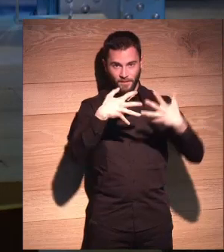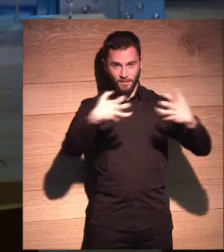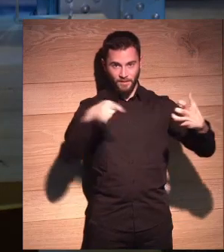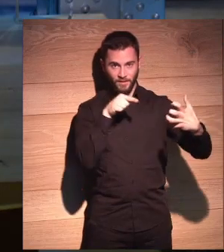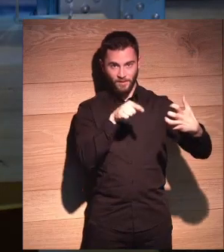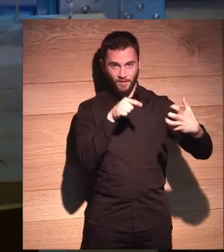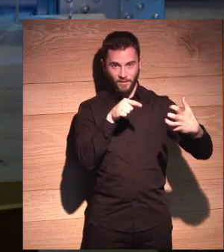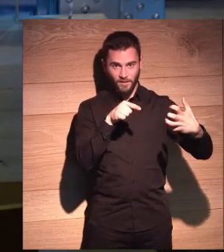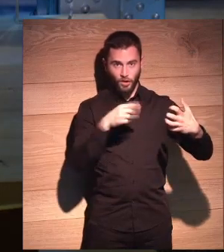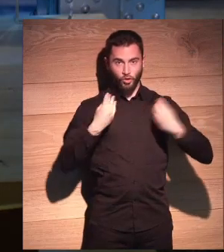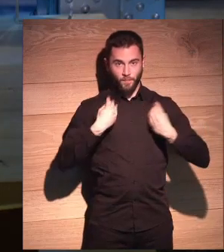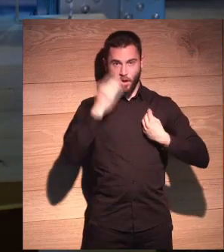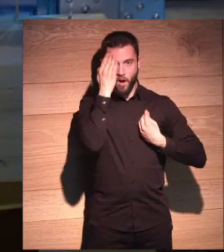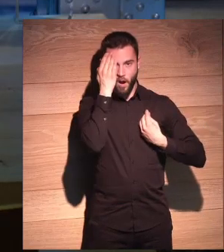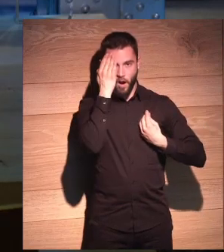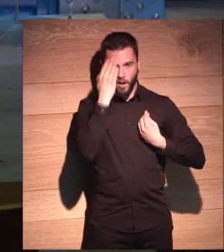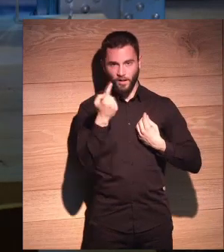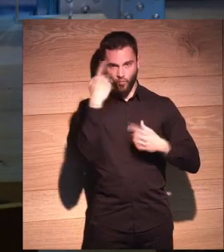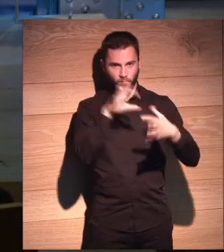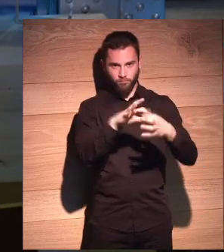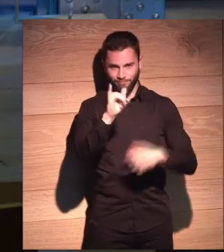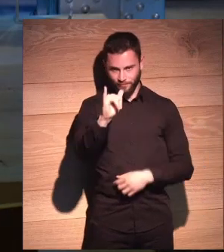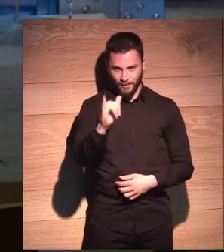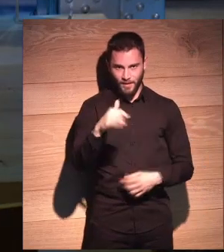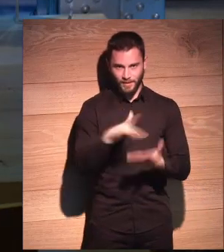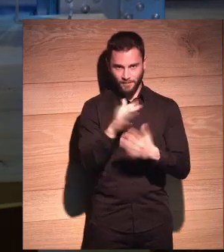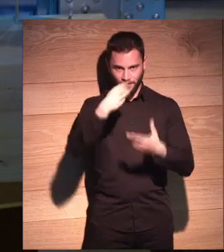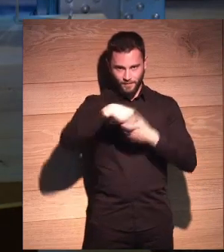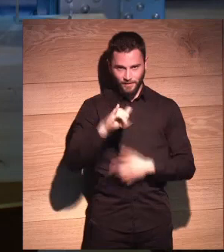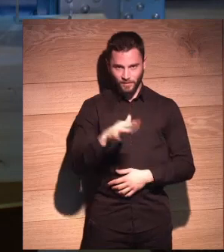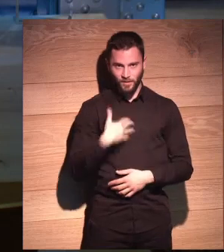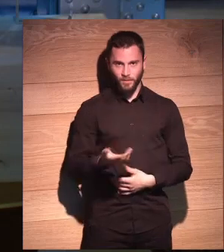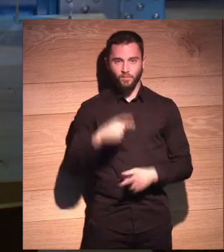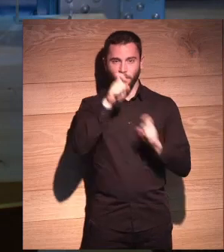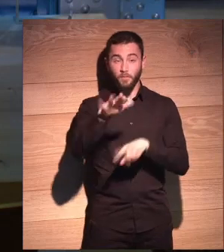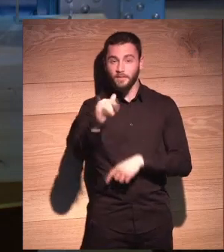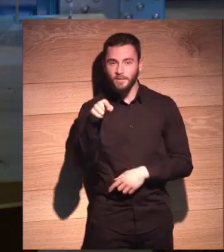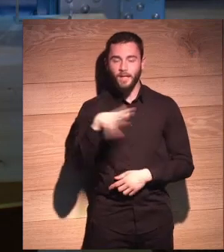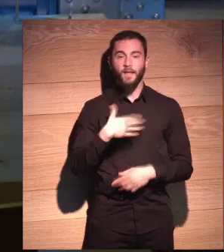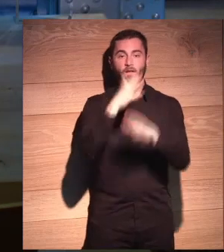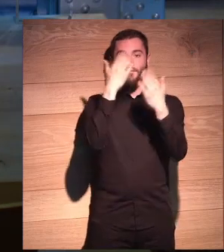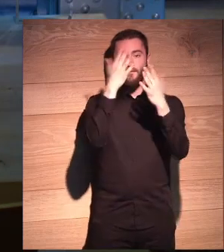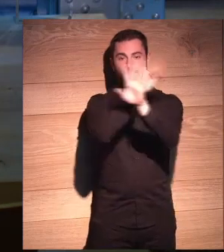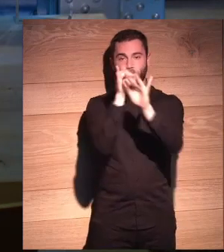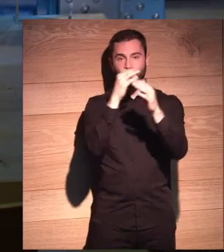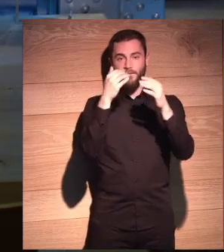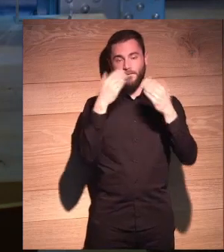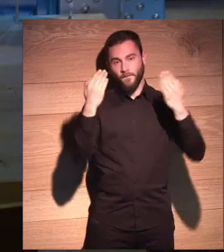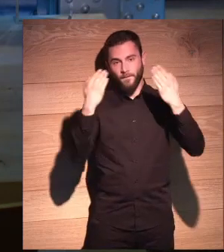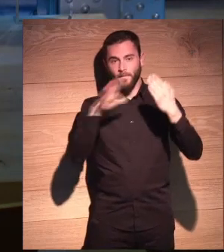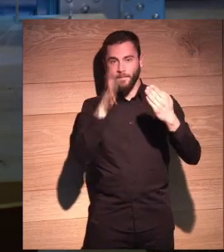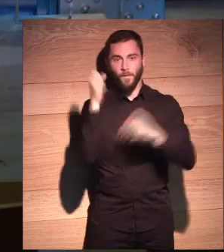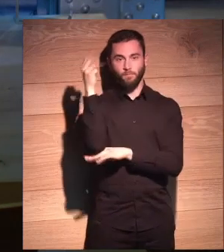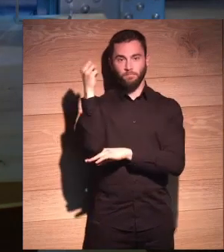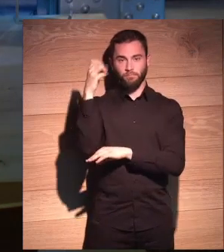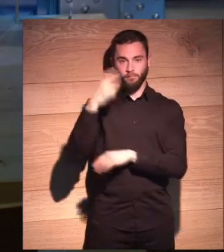fenómeno de los biohackers. Allí había una pregunta y después... Bueno, felicidades por las ponencias. La verdad es que, a pesar de ser